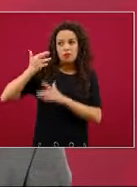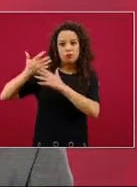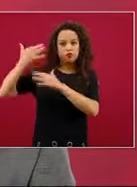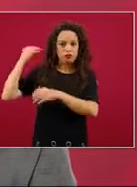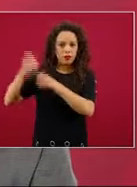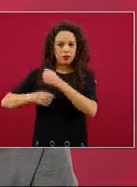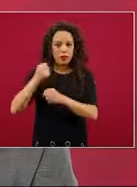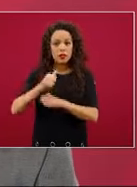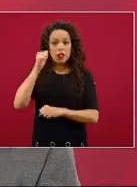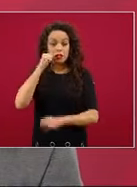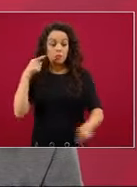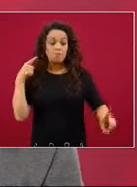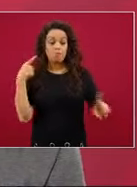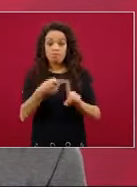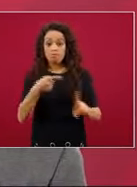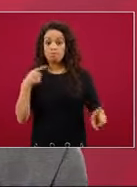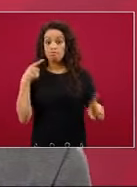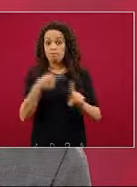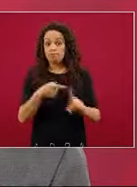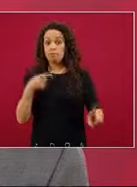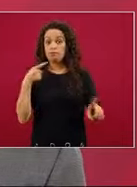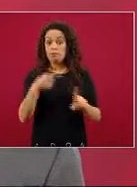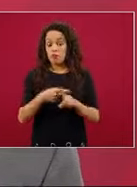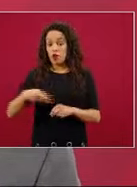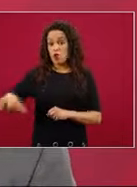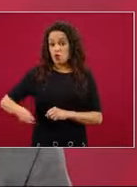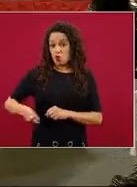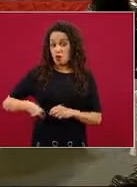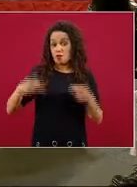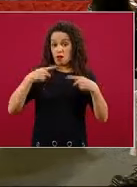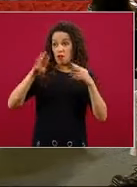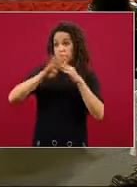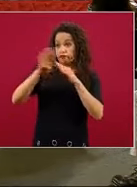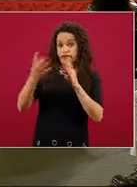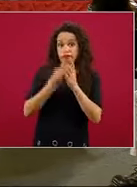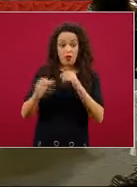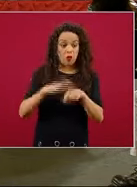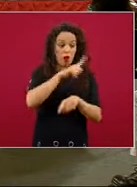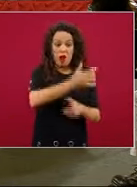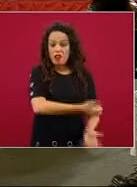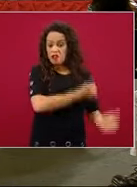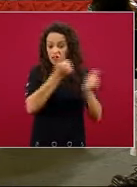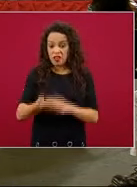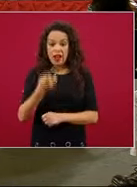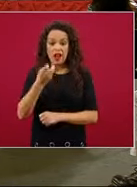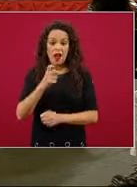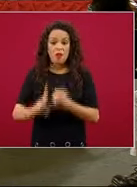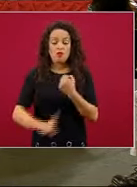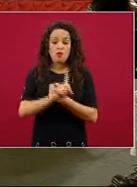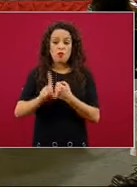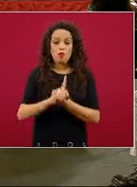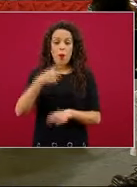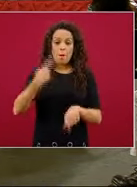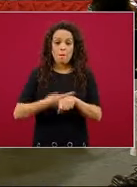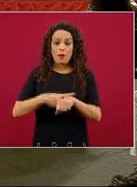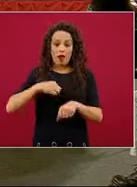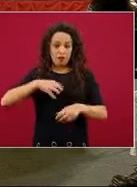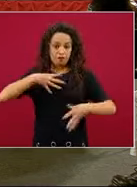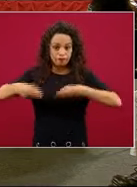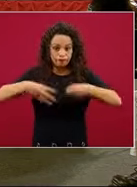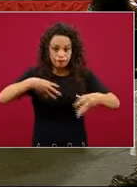las personas migrantes como si fueran quienes traen estas amenazas de salud pública en la forma de enfermedades infecciosas, por